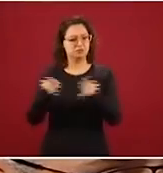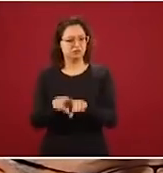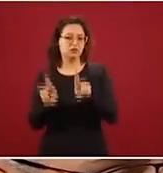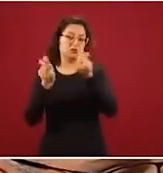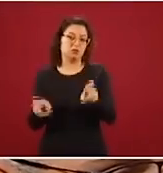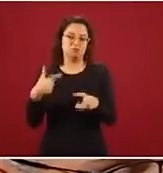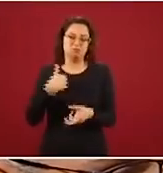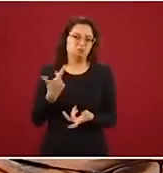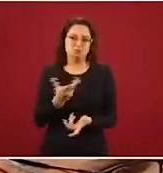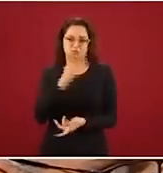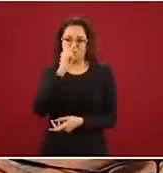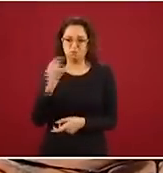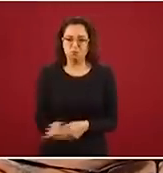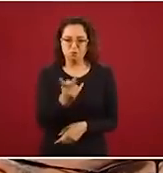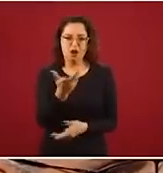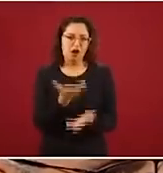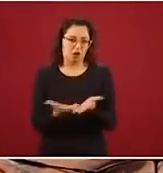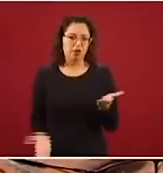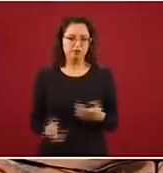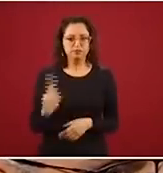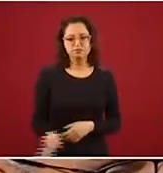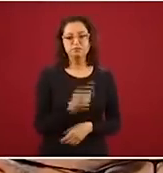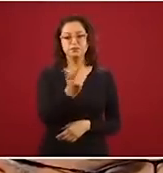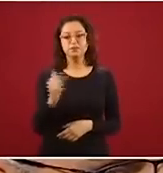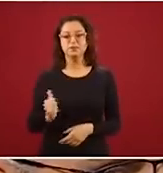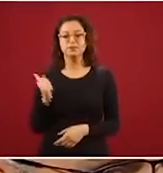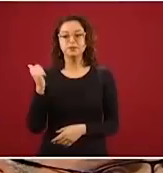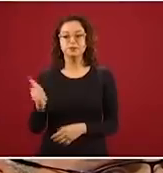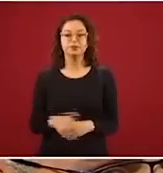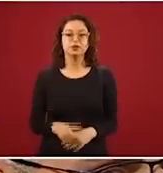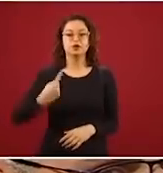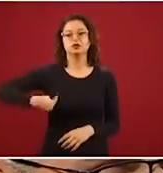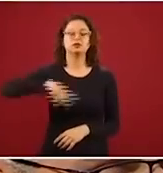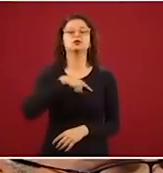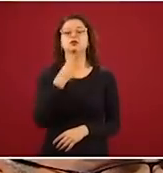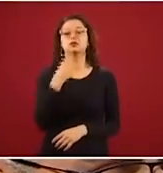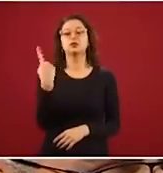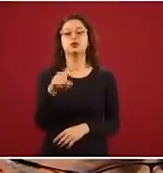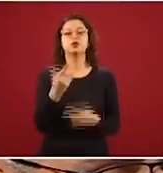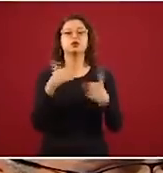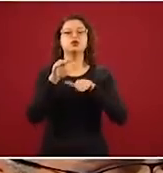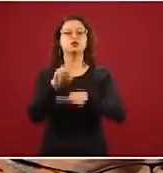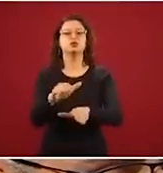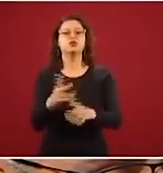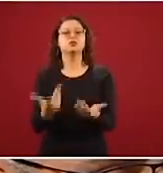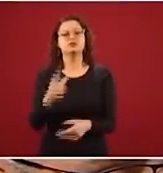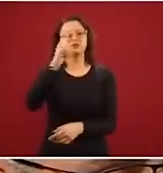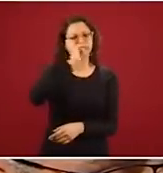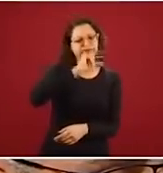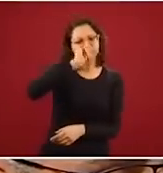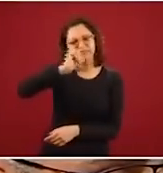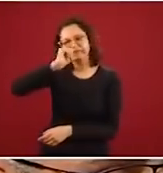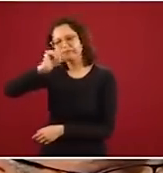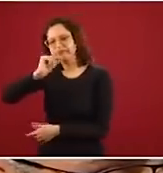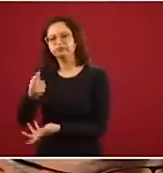preguntarle. Nosotros denunciamos un tema en torno a diversas irregularidades que tienen que ver